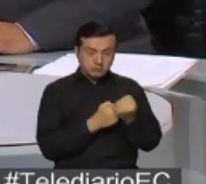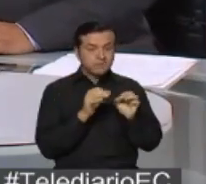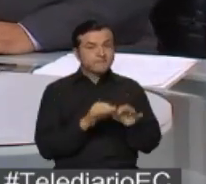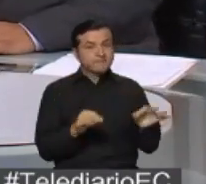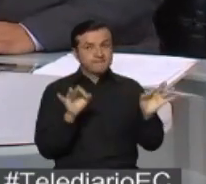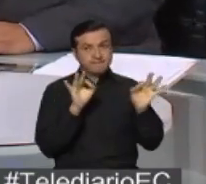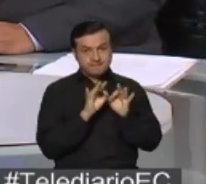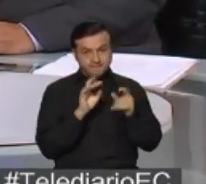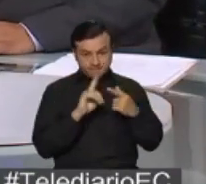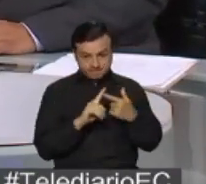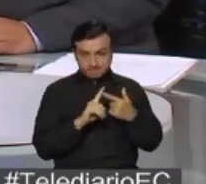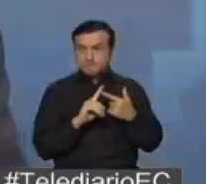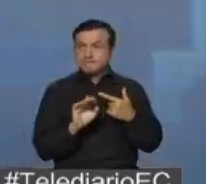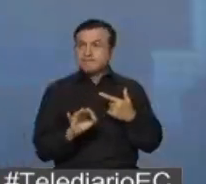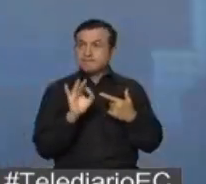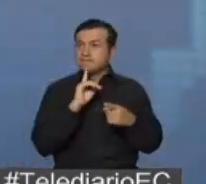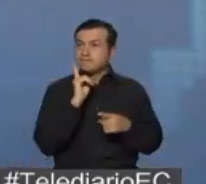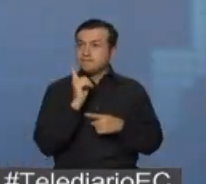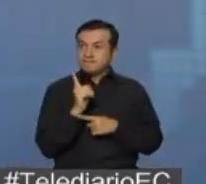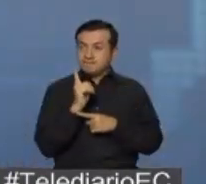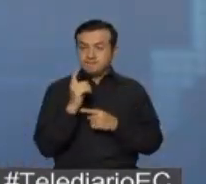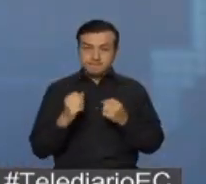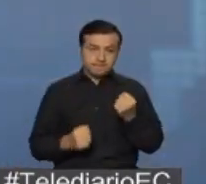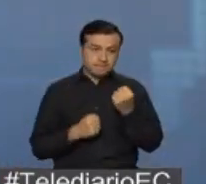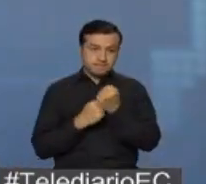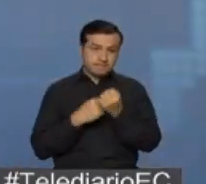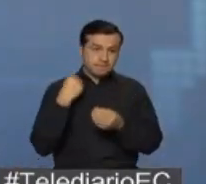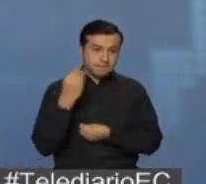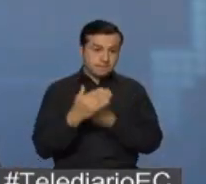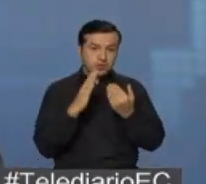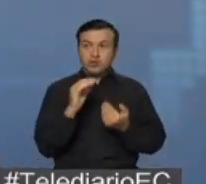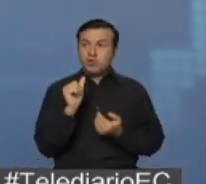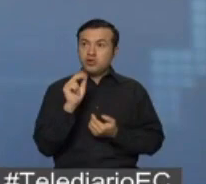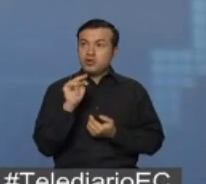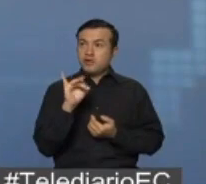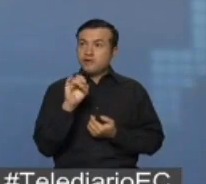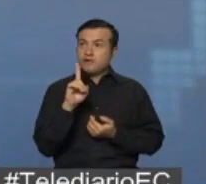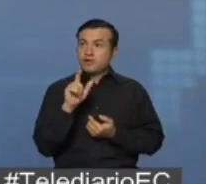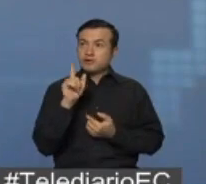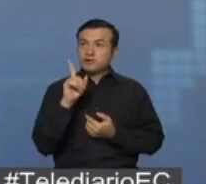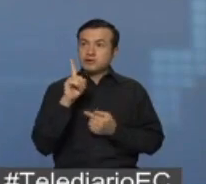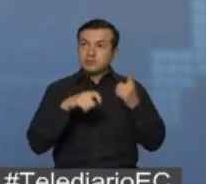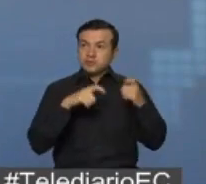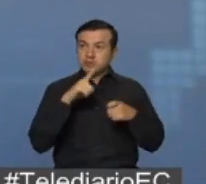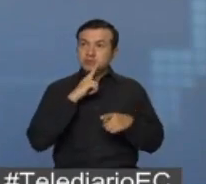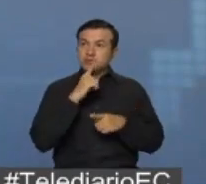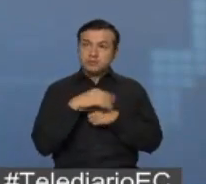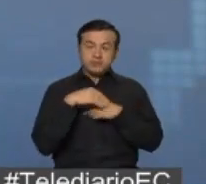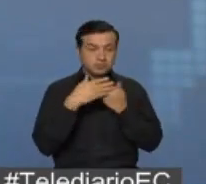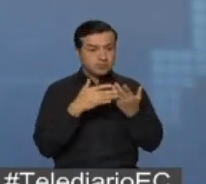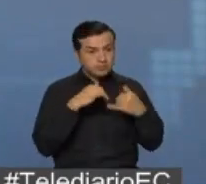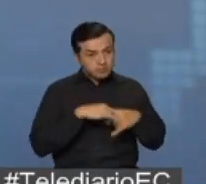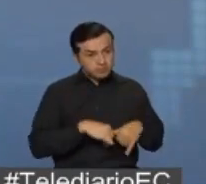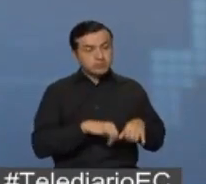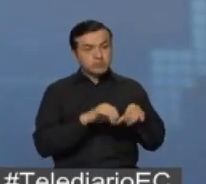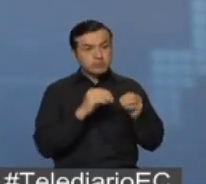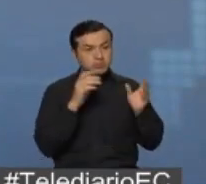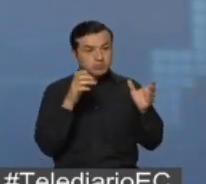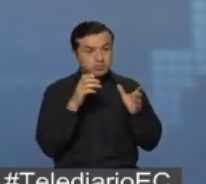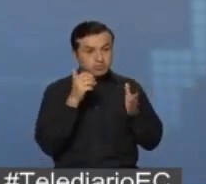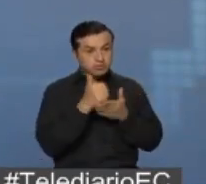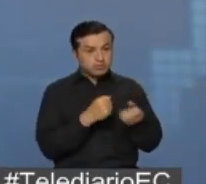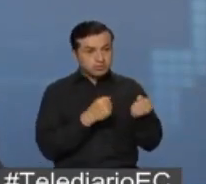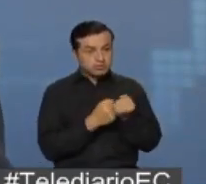muy importante eso es lo ideal no que finalmente este apoyo que ofrece la conaf feaps a las cooperativas las cooperativas también puedan trasladar estos